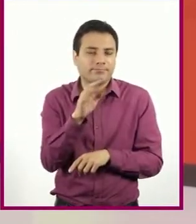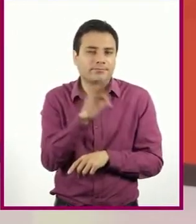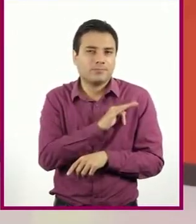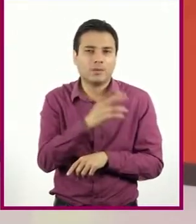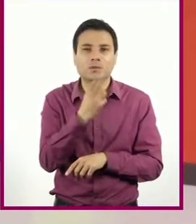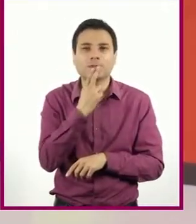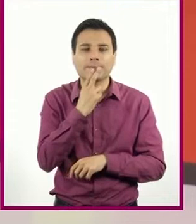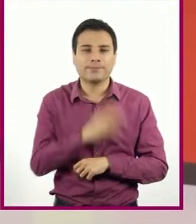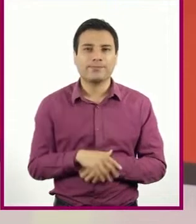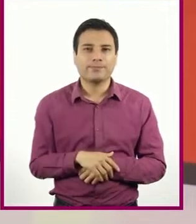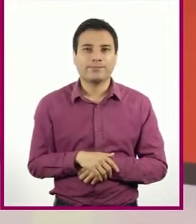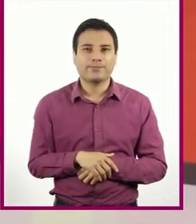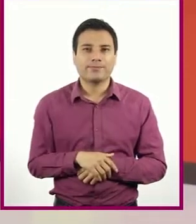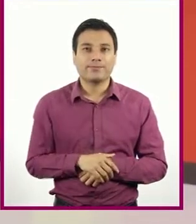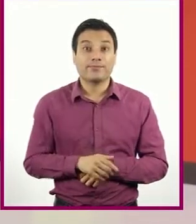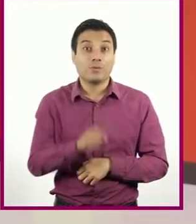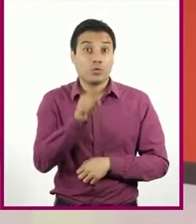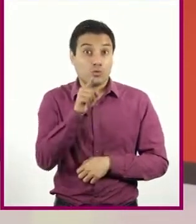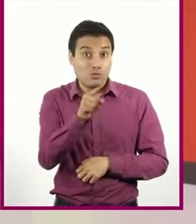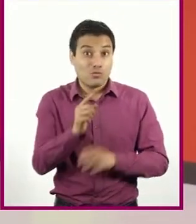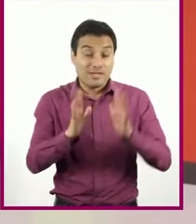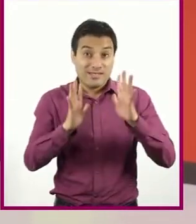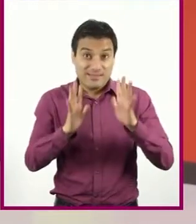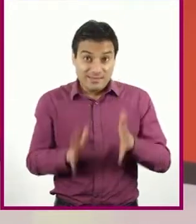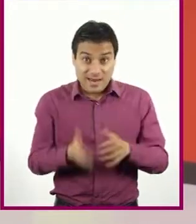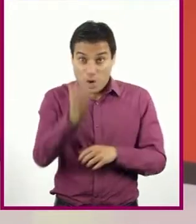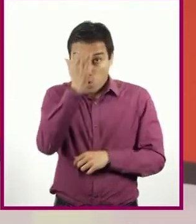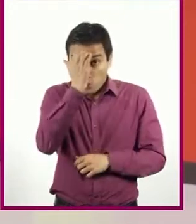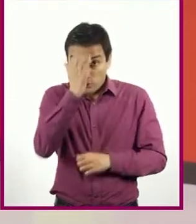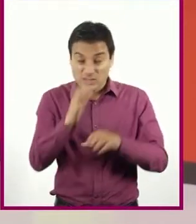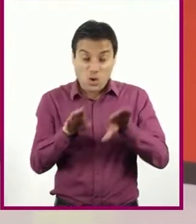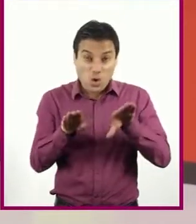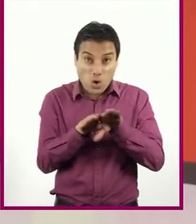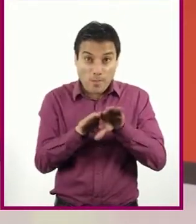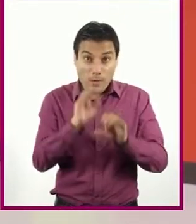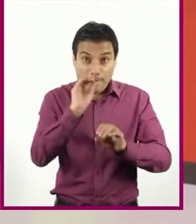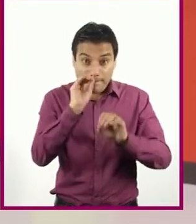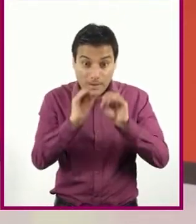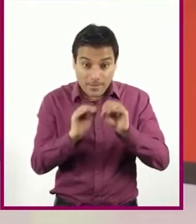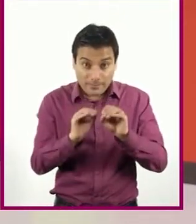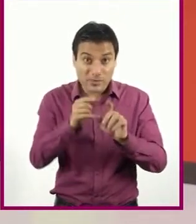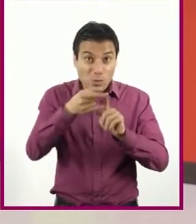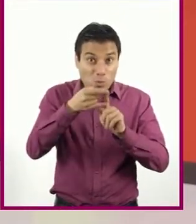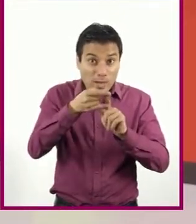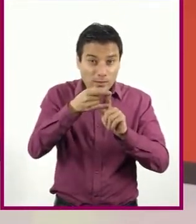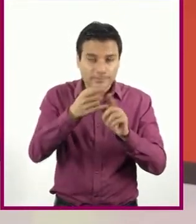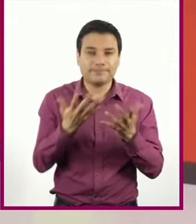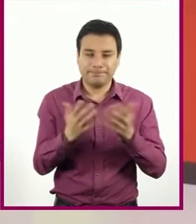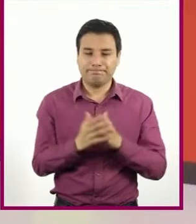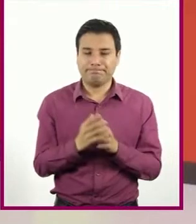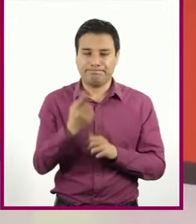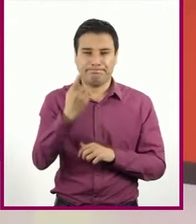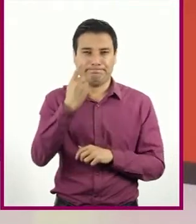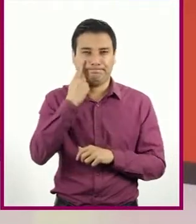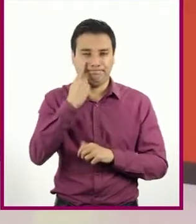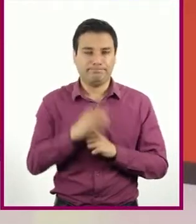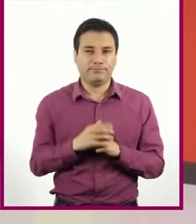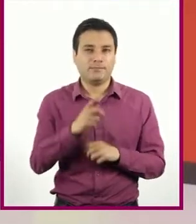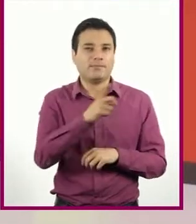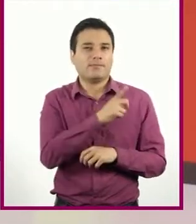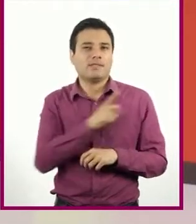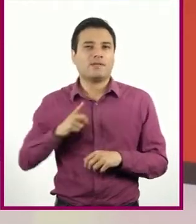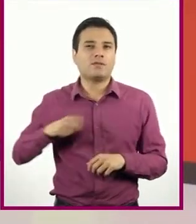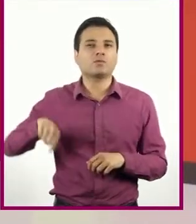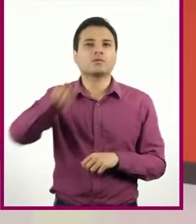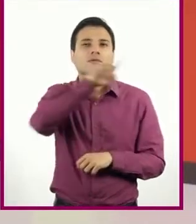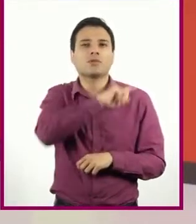Ahora que ya conocemos las distintas maneras en que se puede presentar una viñeta, es importante reconocer cuáles serán esos